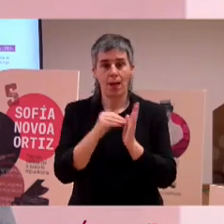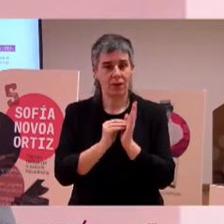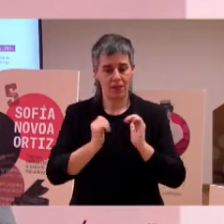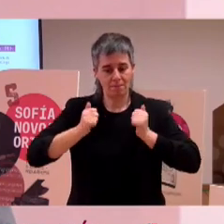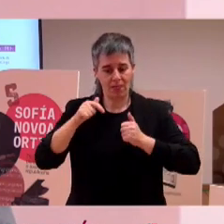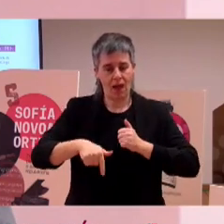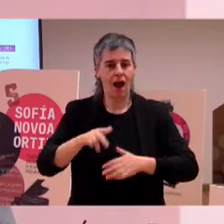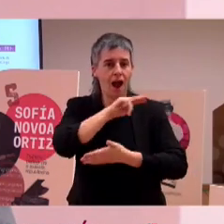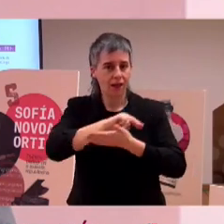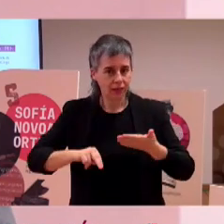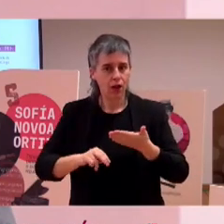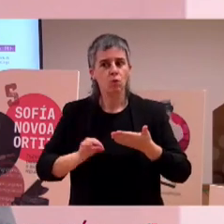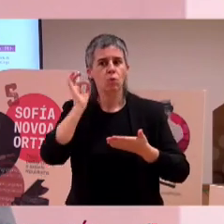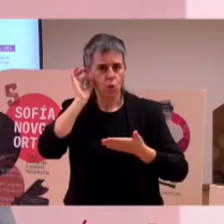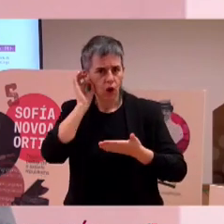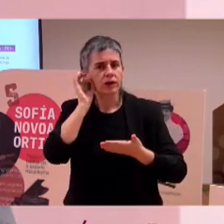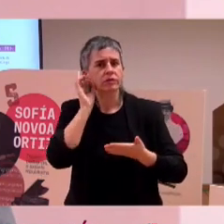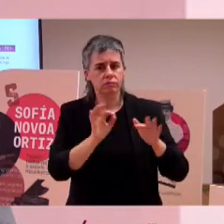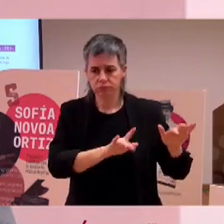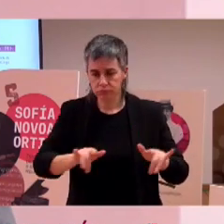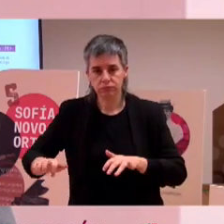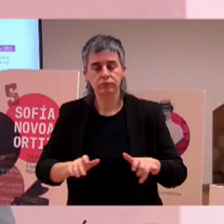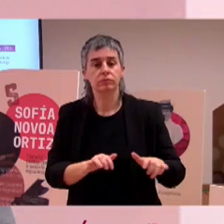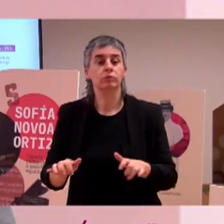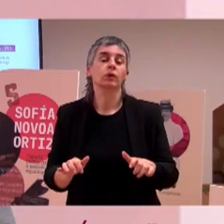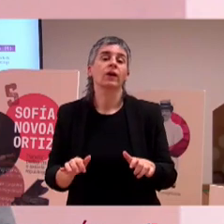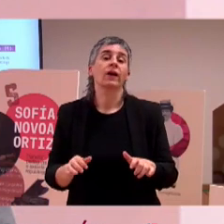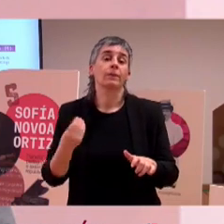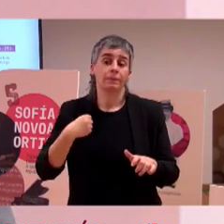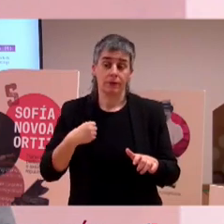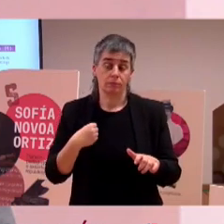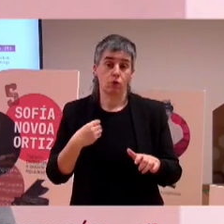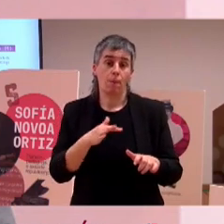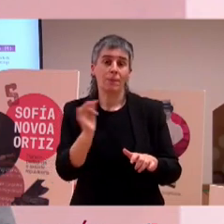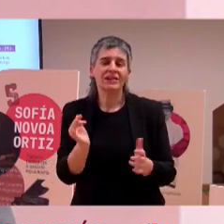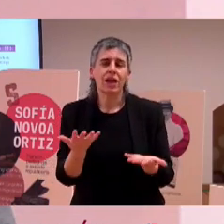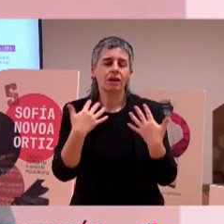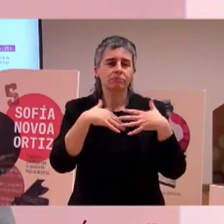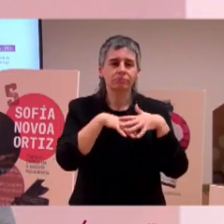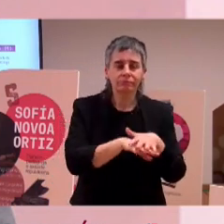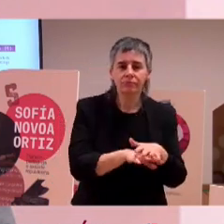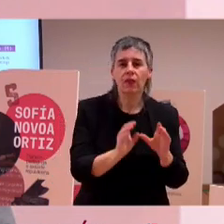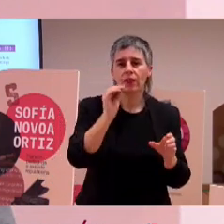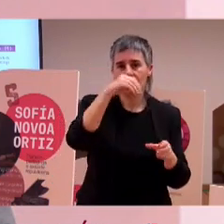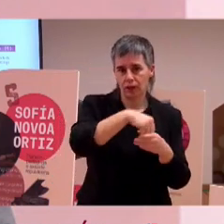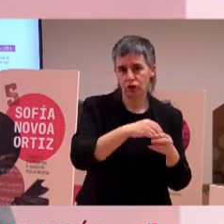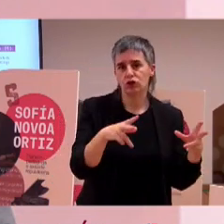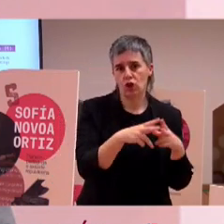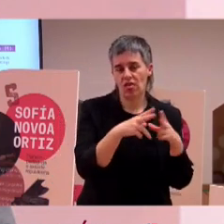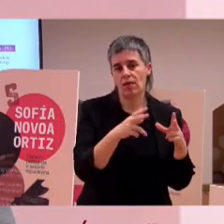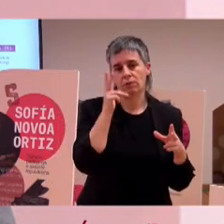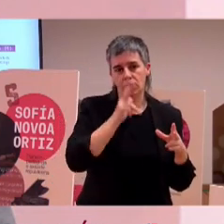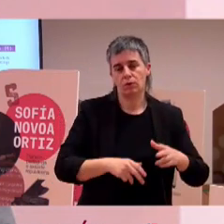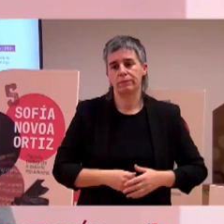encaixe na sociedade burguesa de Vigo, desde Carolina Graña ata Sofía Novoa e América Otero. Sobre este